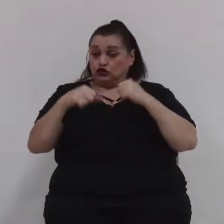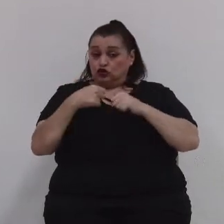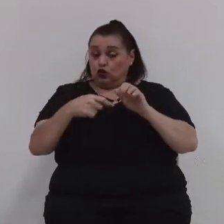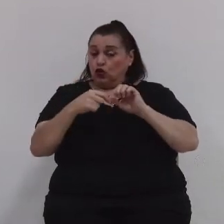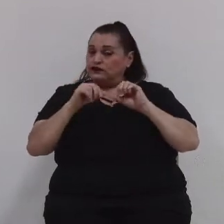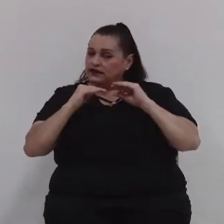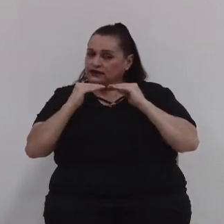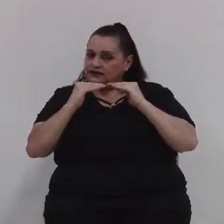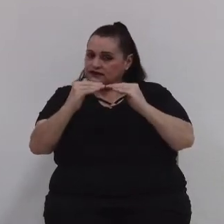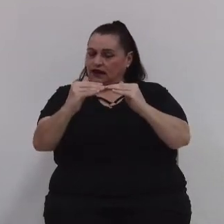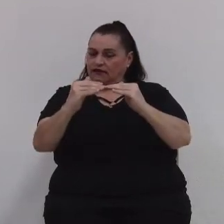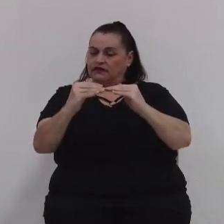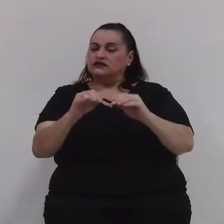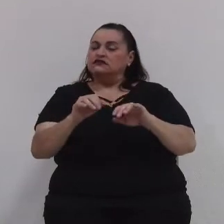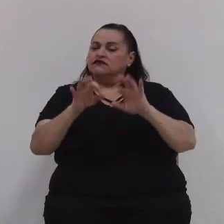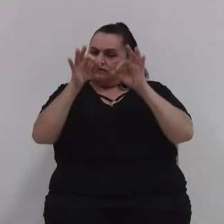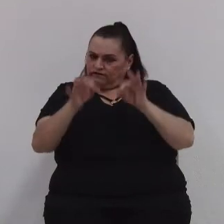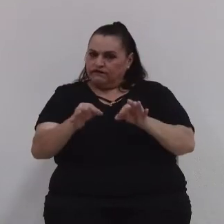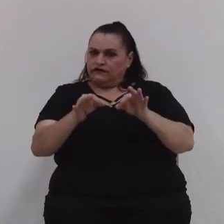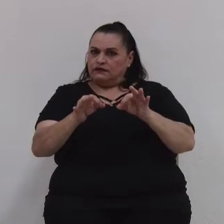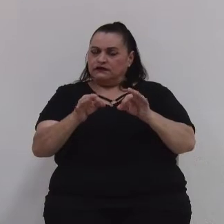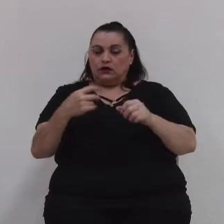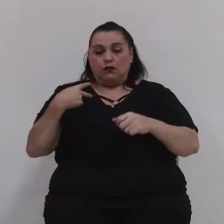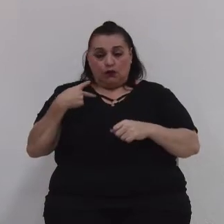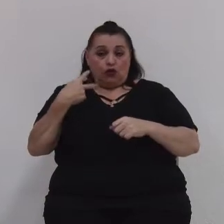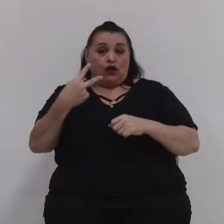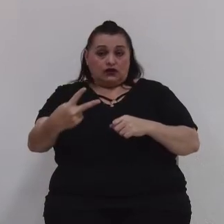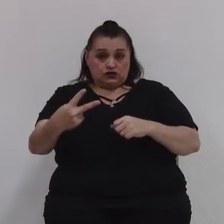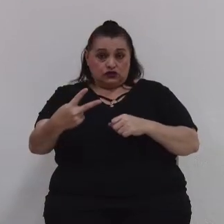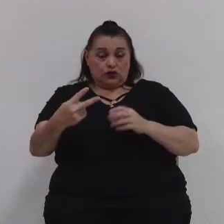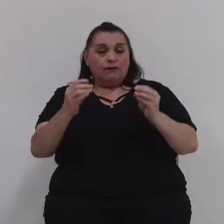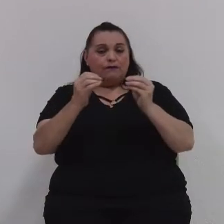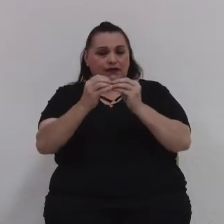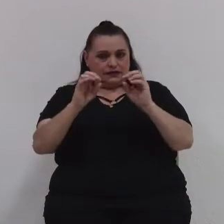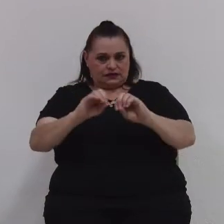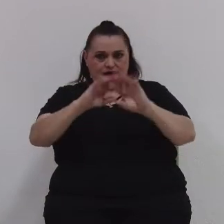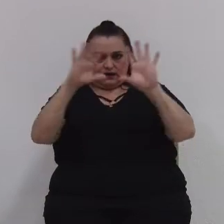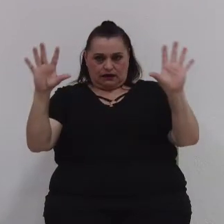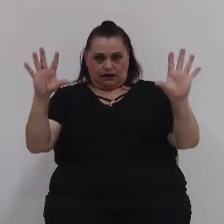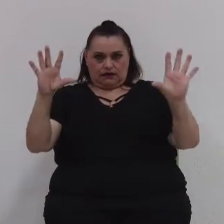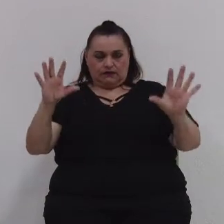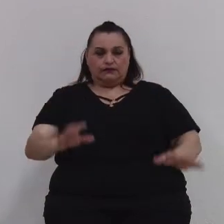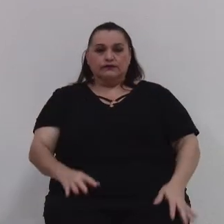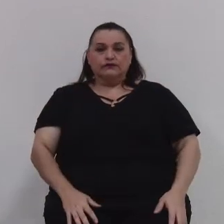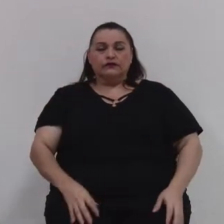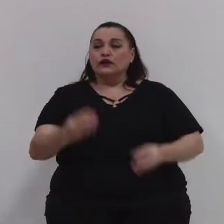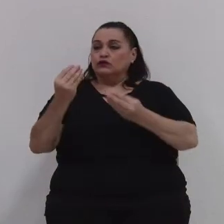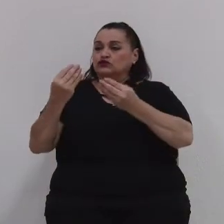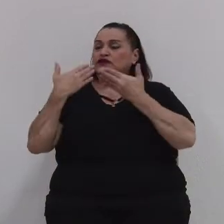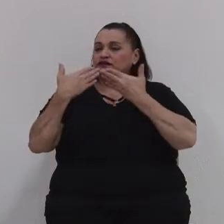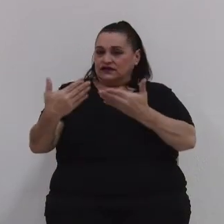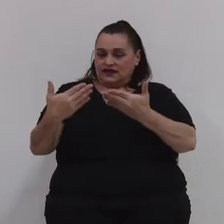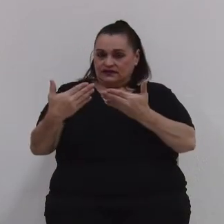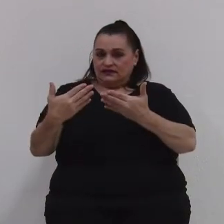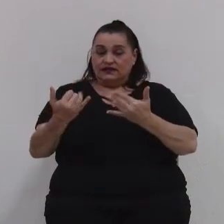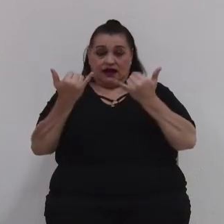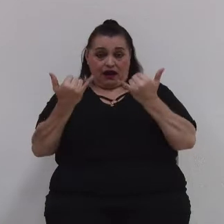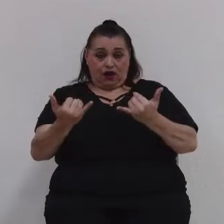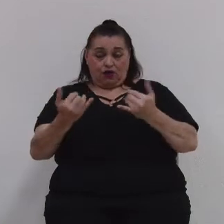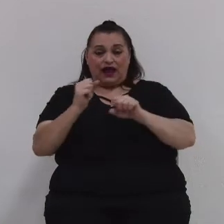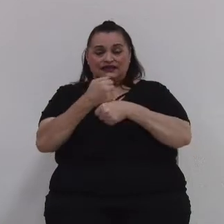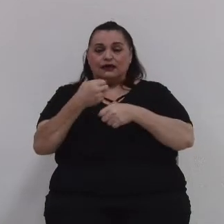más consolidados y con una vocación más clara. Muchísimas gracias. Vamos a hacer una